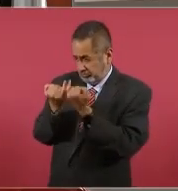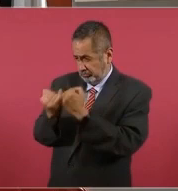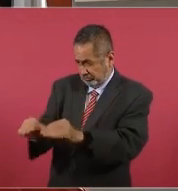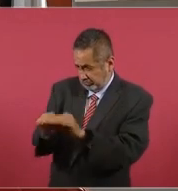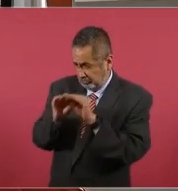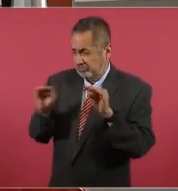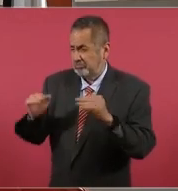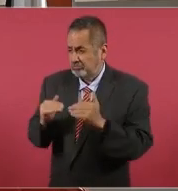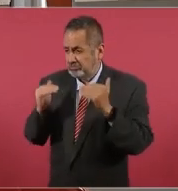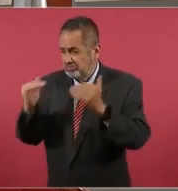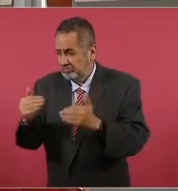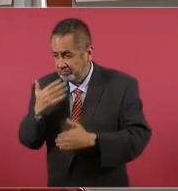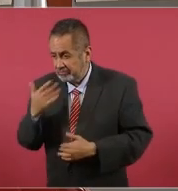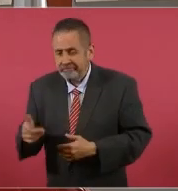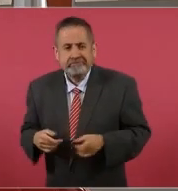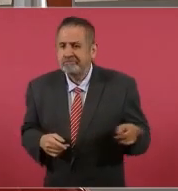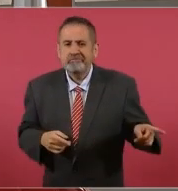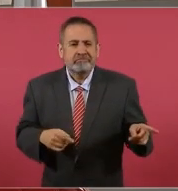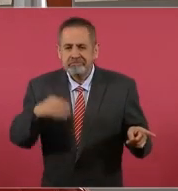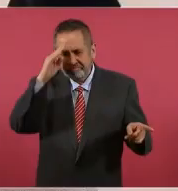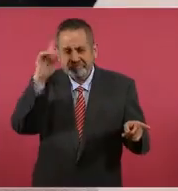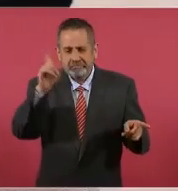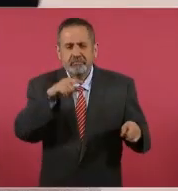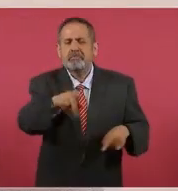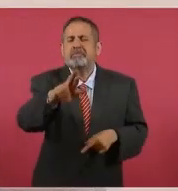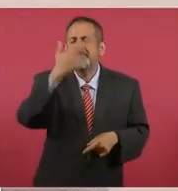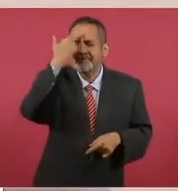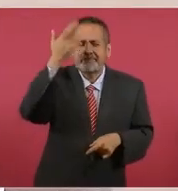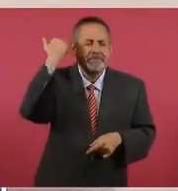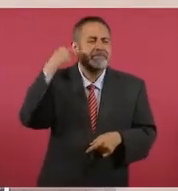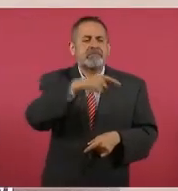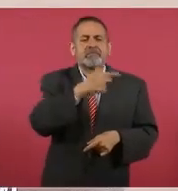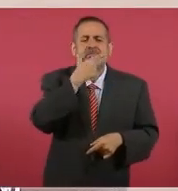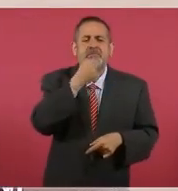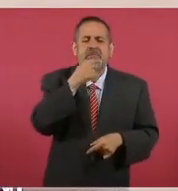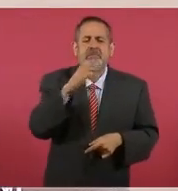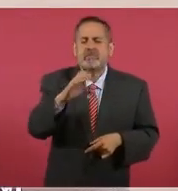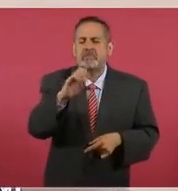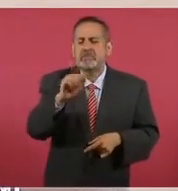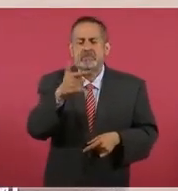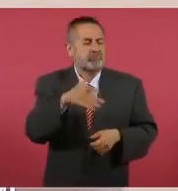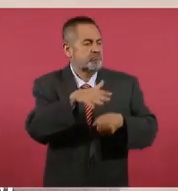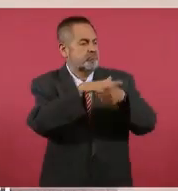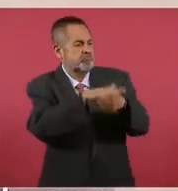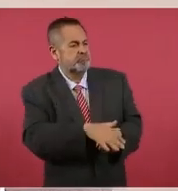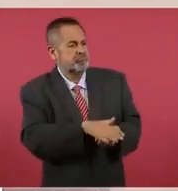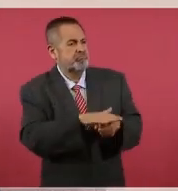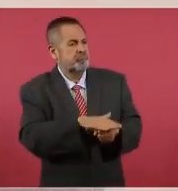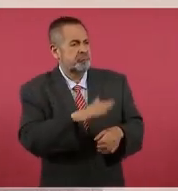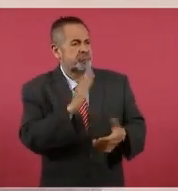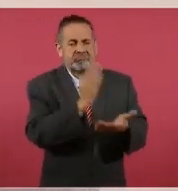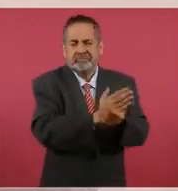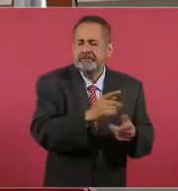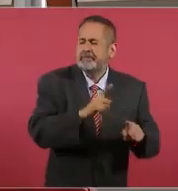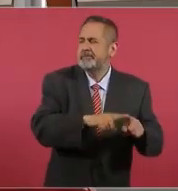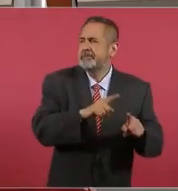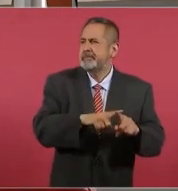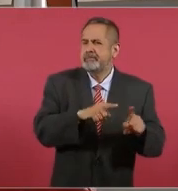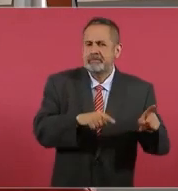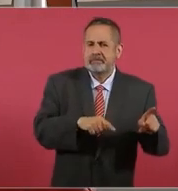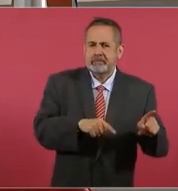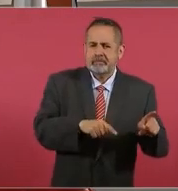al que cooptó Salinas, que era un hombre progresista y se volvió